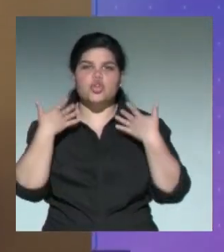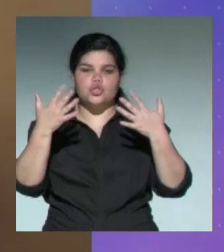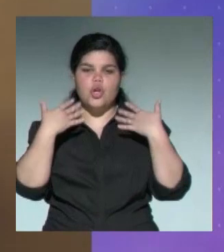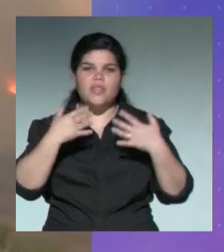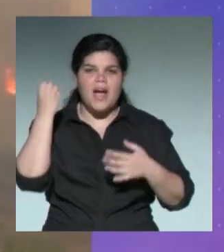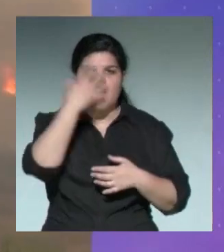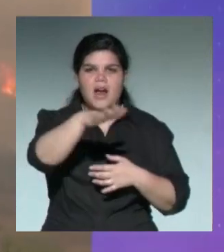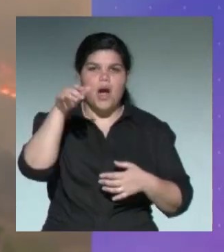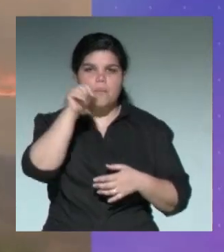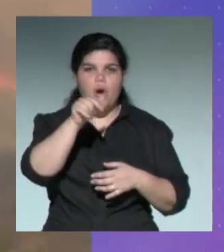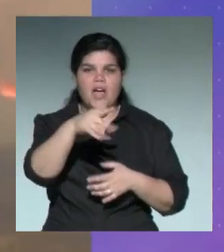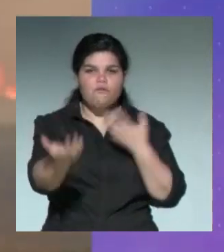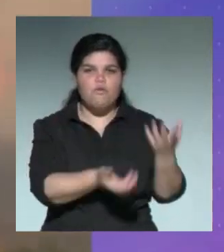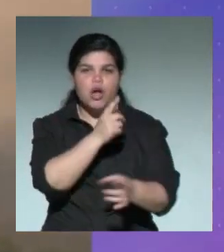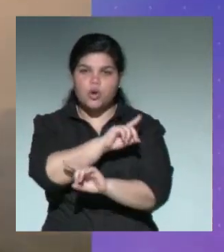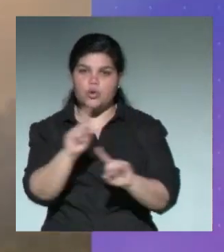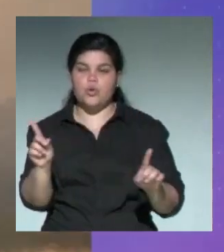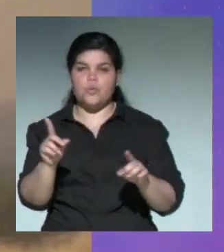eso es fundamental.